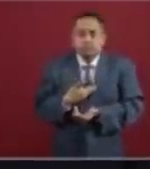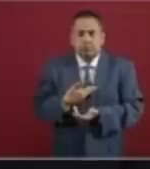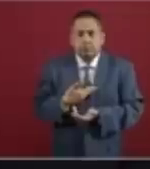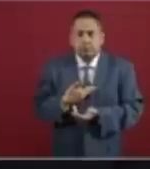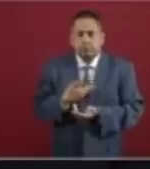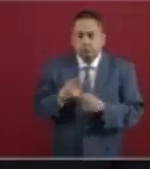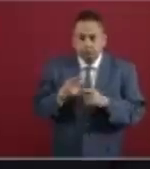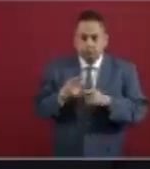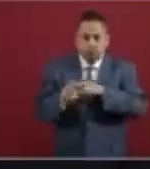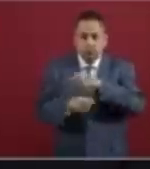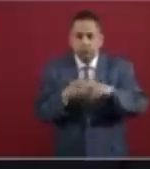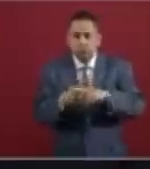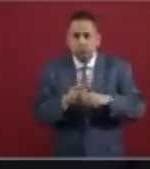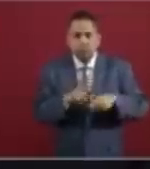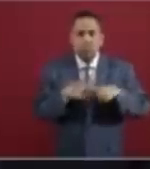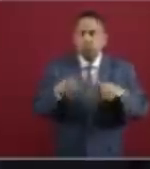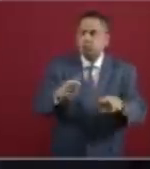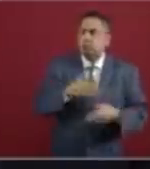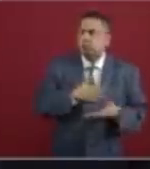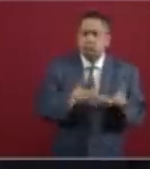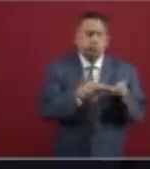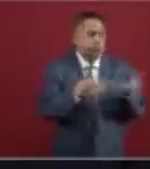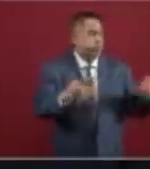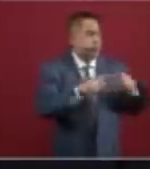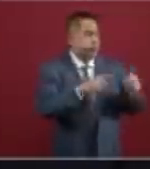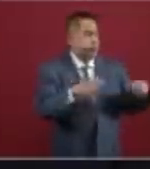a cambio que yo entregue un terreno